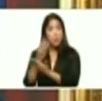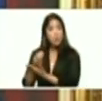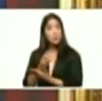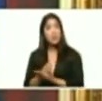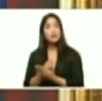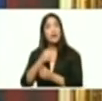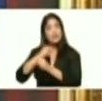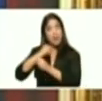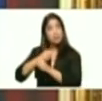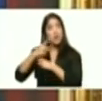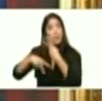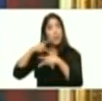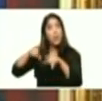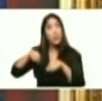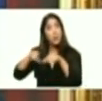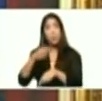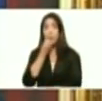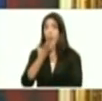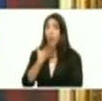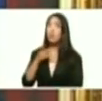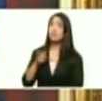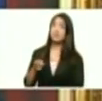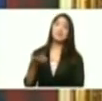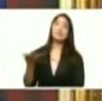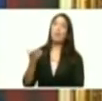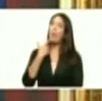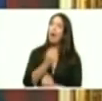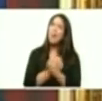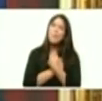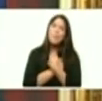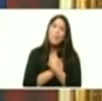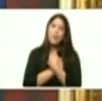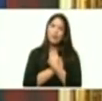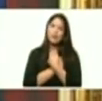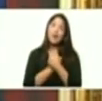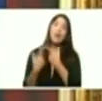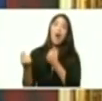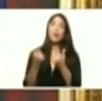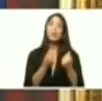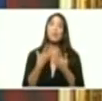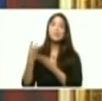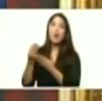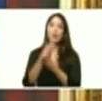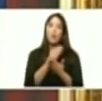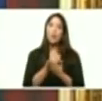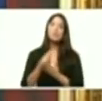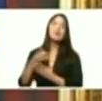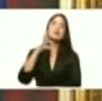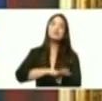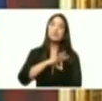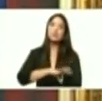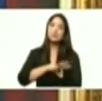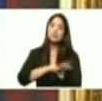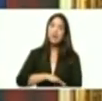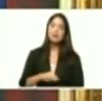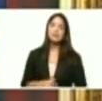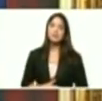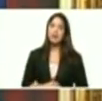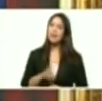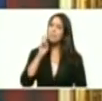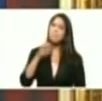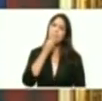producen, y producen bien bonito, de paso, con aquel amor, la economía comunal y social, un florecimiento